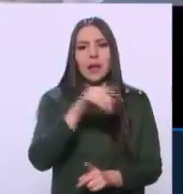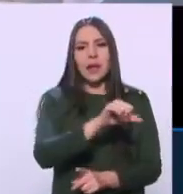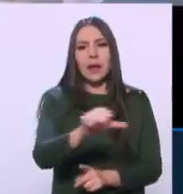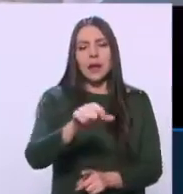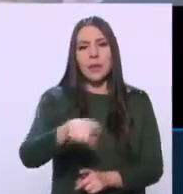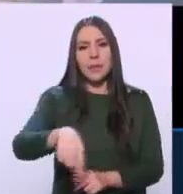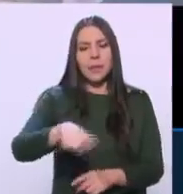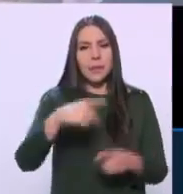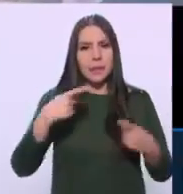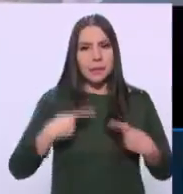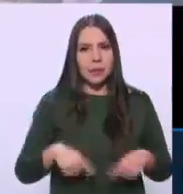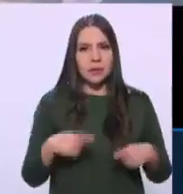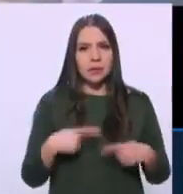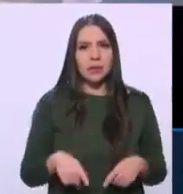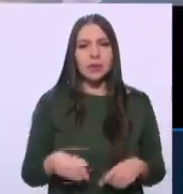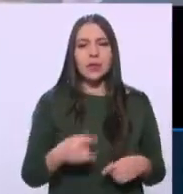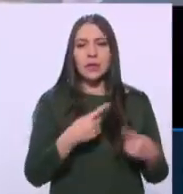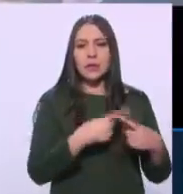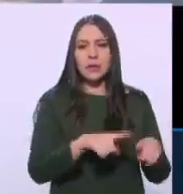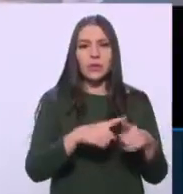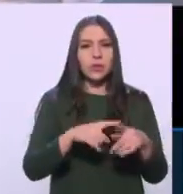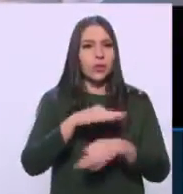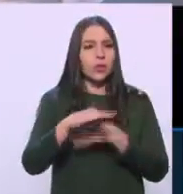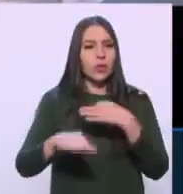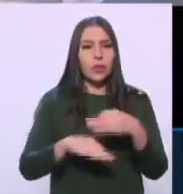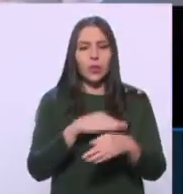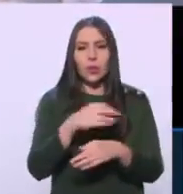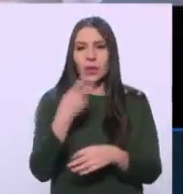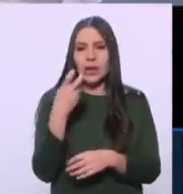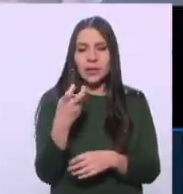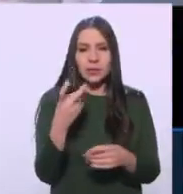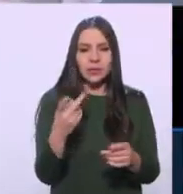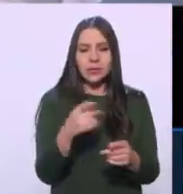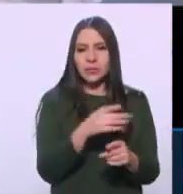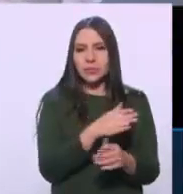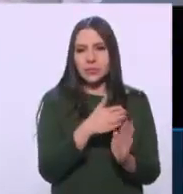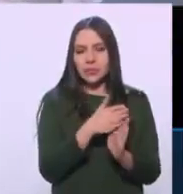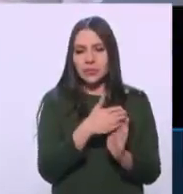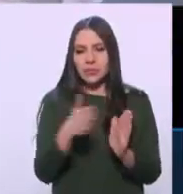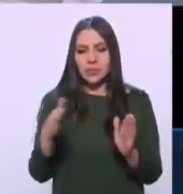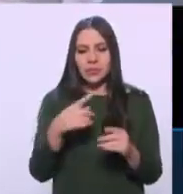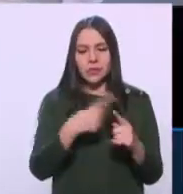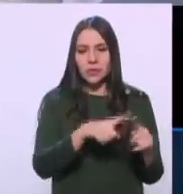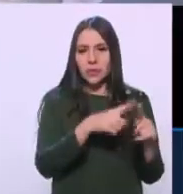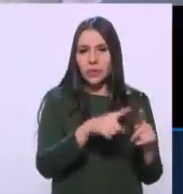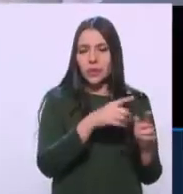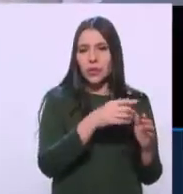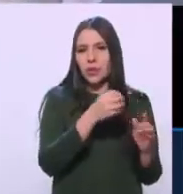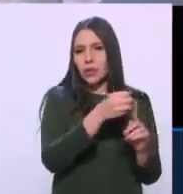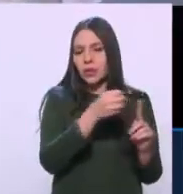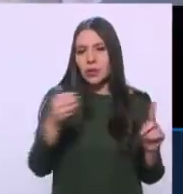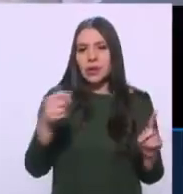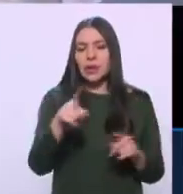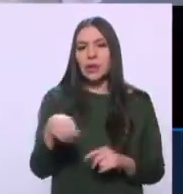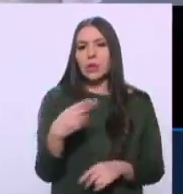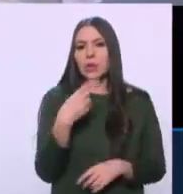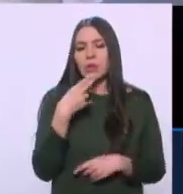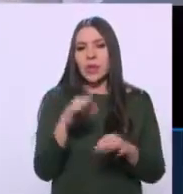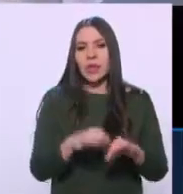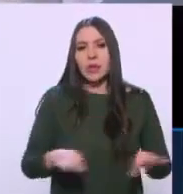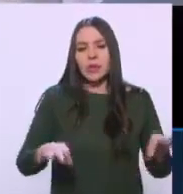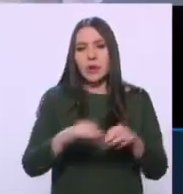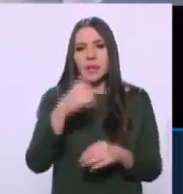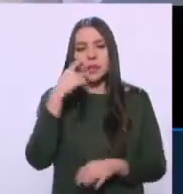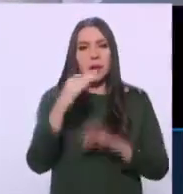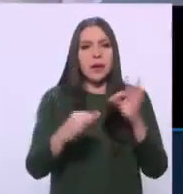personas, y obviamente estos instrumentos los consideramos útiles en ciertos casos, como es la defensa de derechos humanos, porque tal